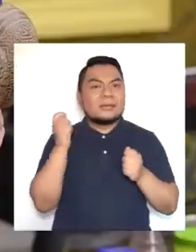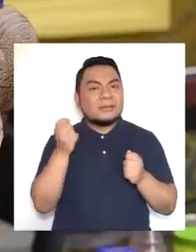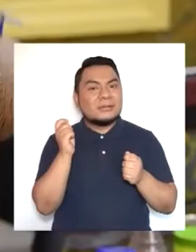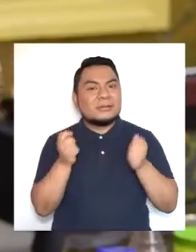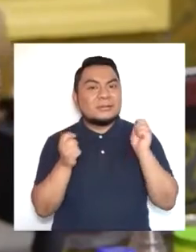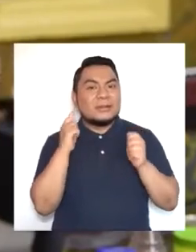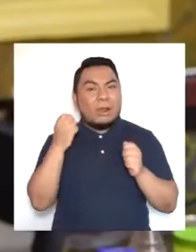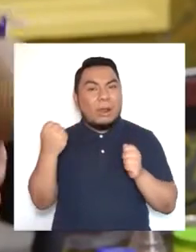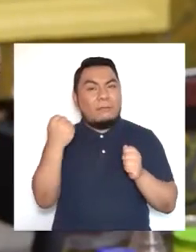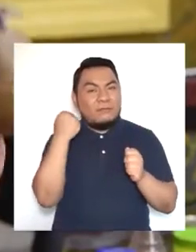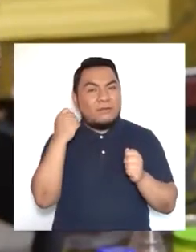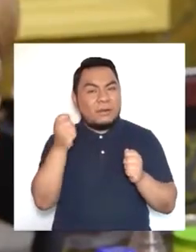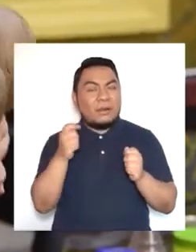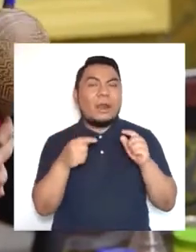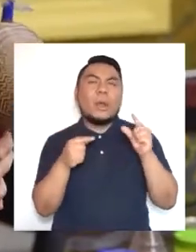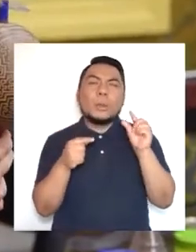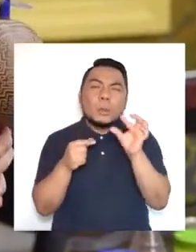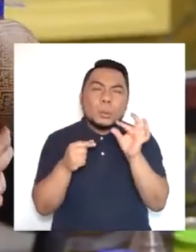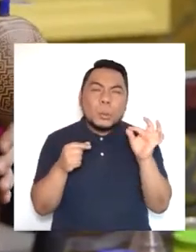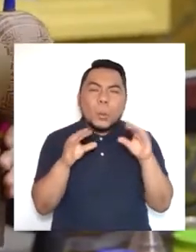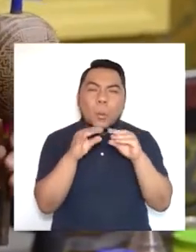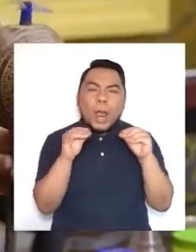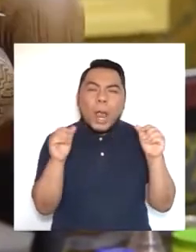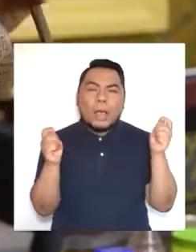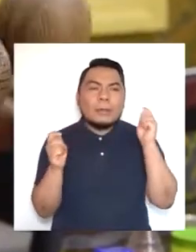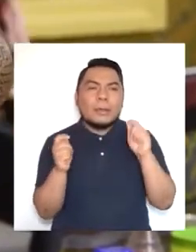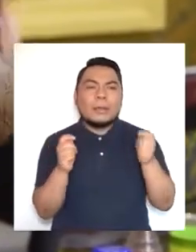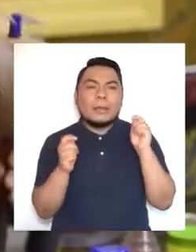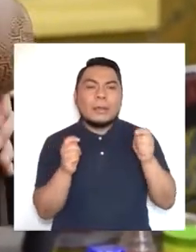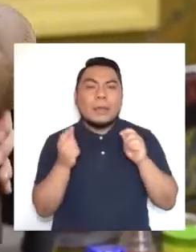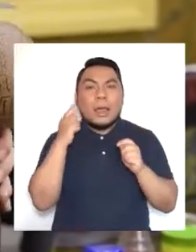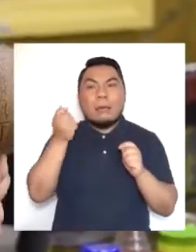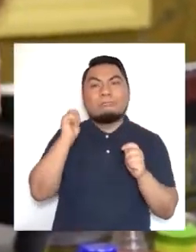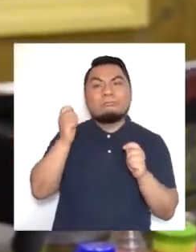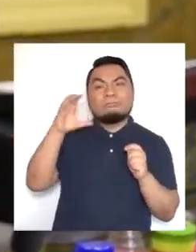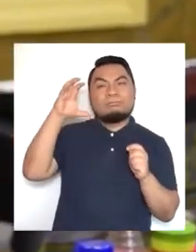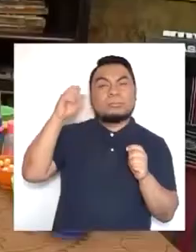¡Ay! Una suena fuerte y la otra suena suave.